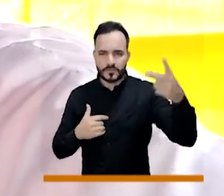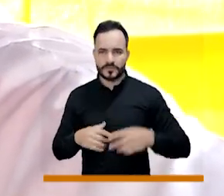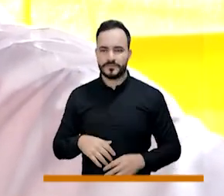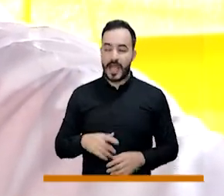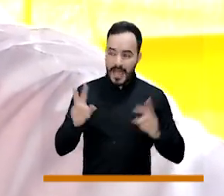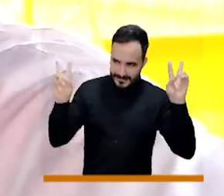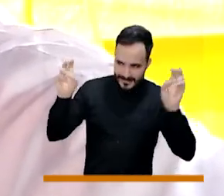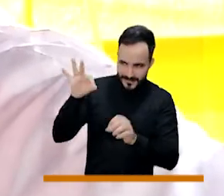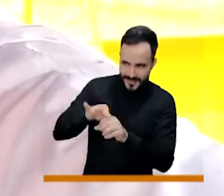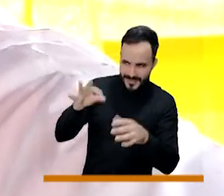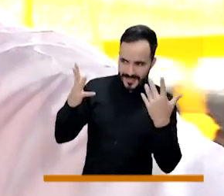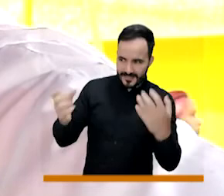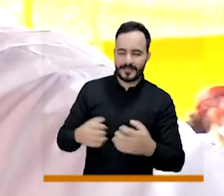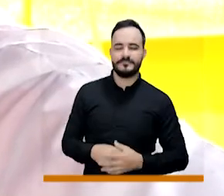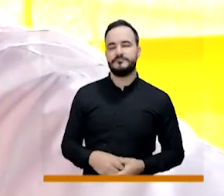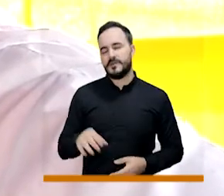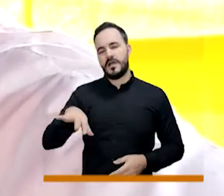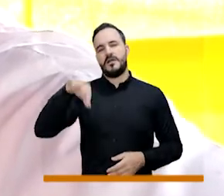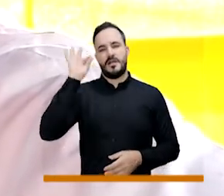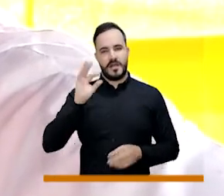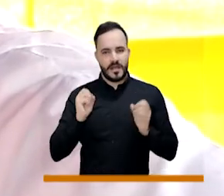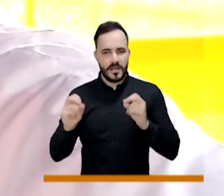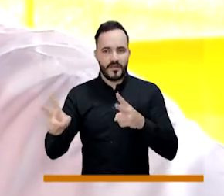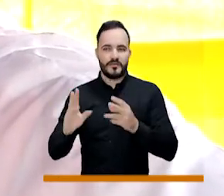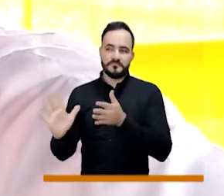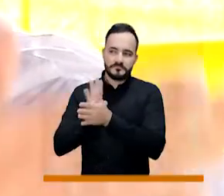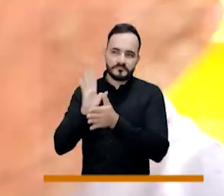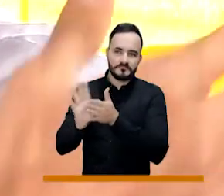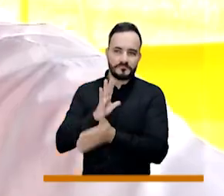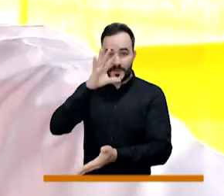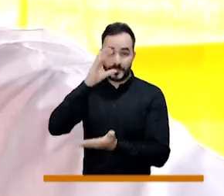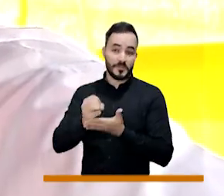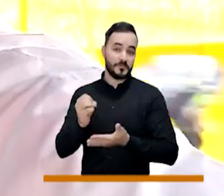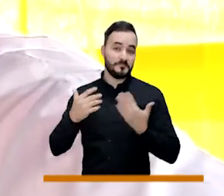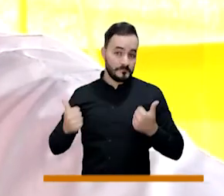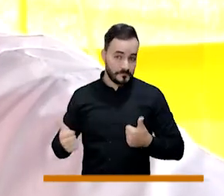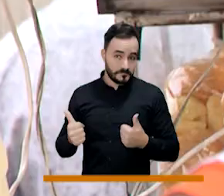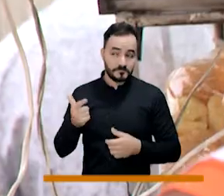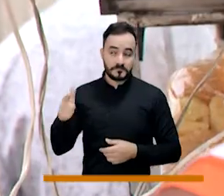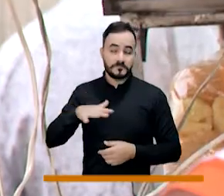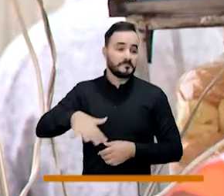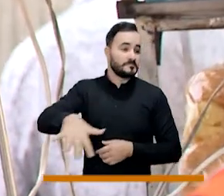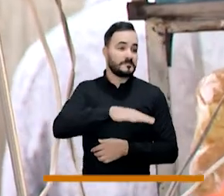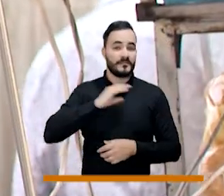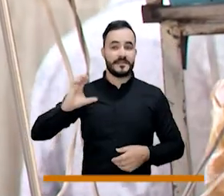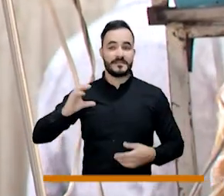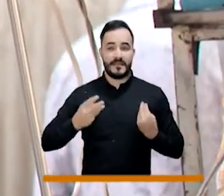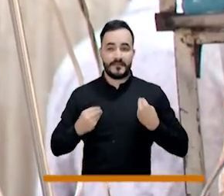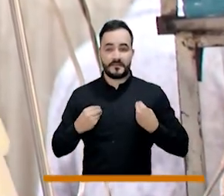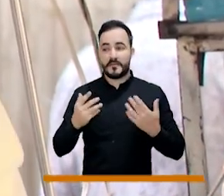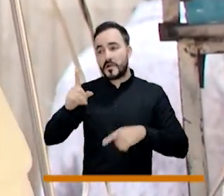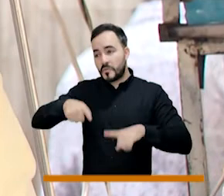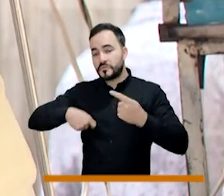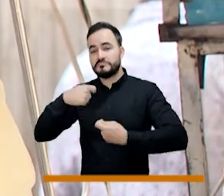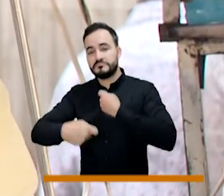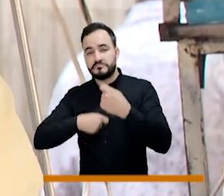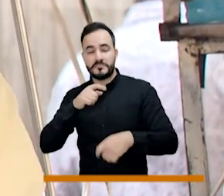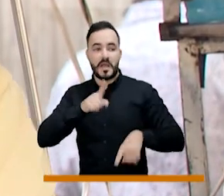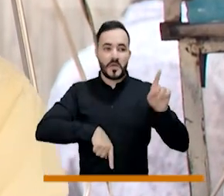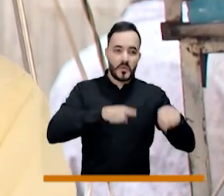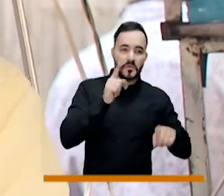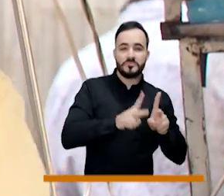Para poder elegir. Elegirse, claro. Así está la información, o más bien la opinión de las personas que viven aquí en